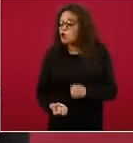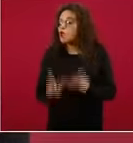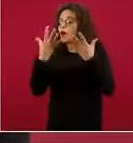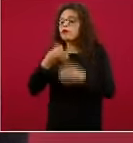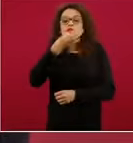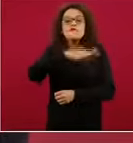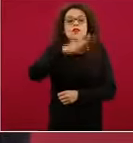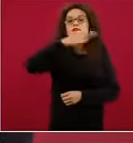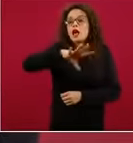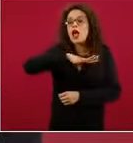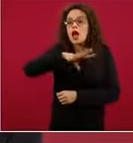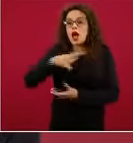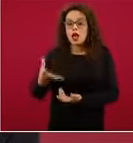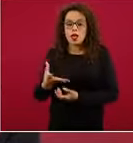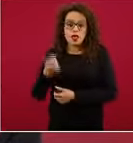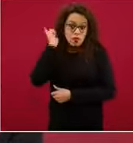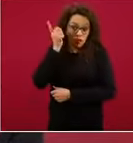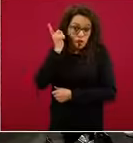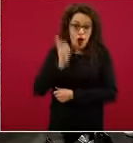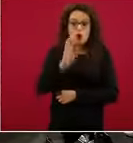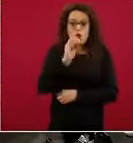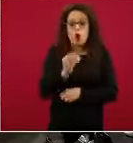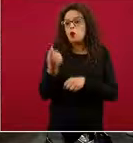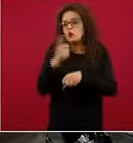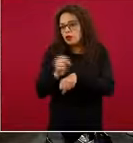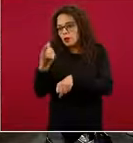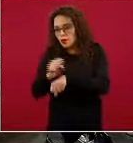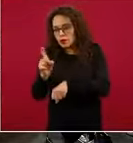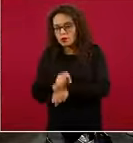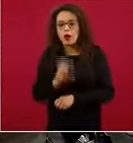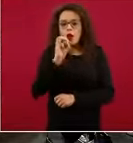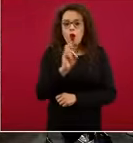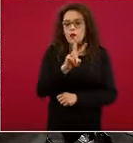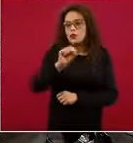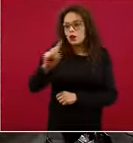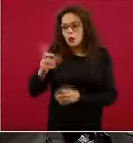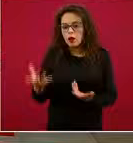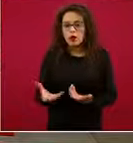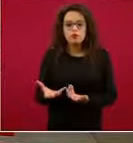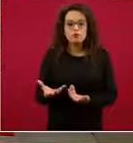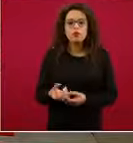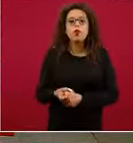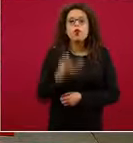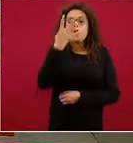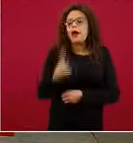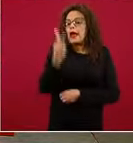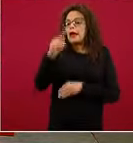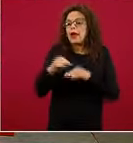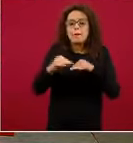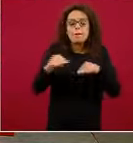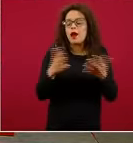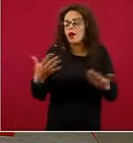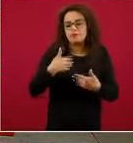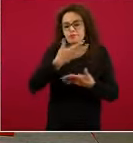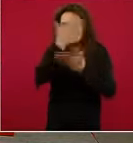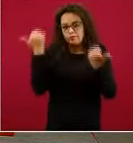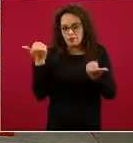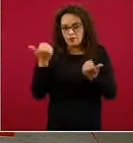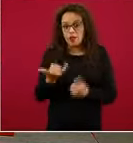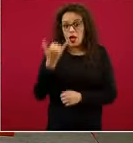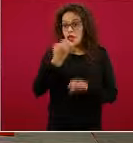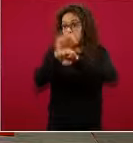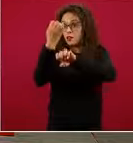por día o por semana o por fin de semana o por kilómetro cuadrado, y ni creo que la tenga ninguna